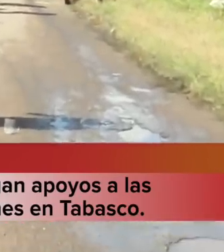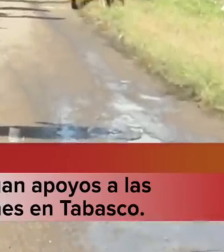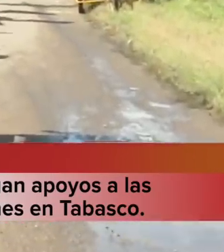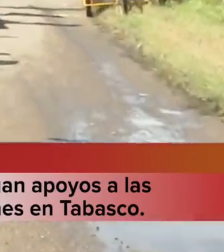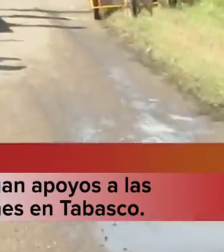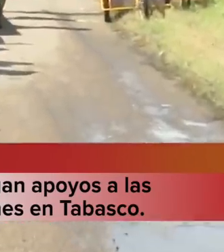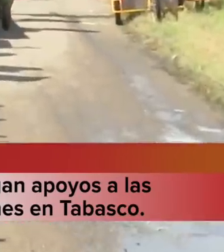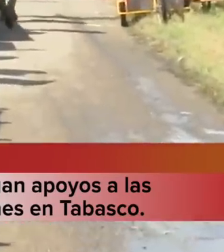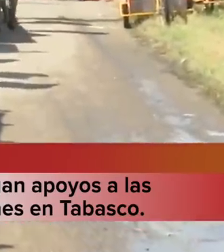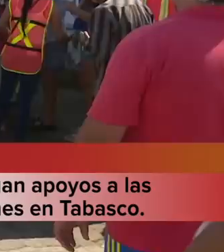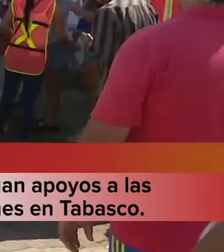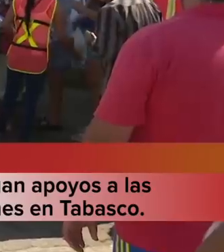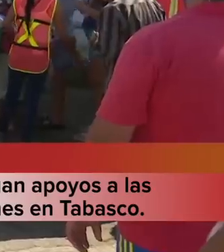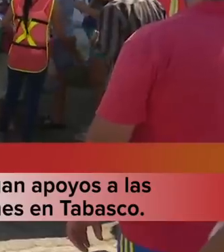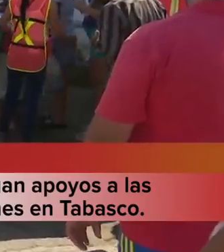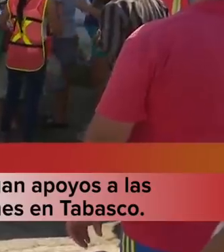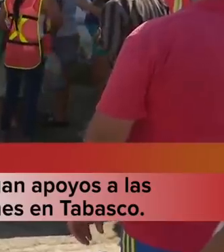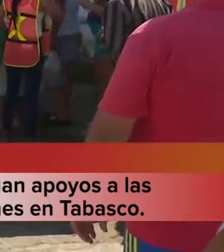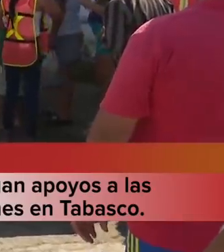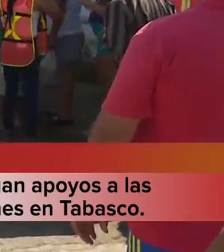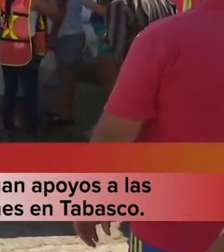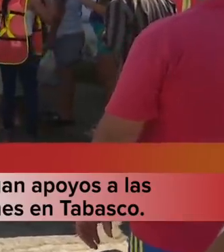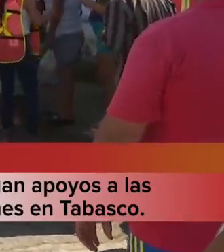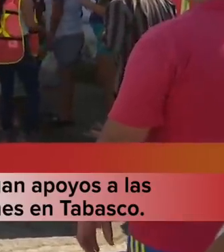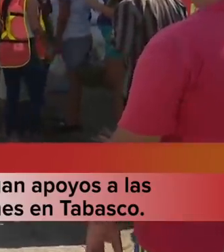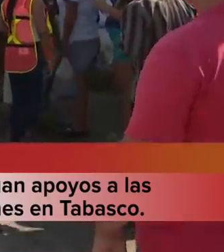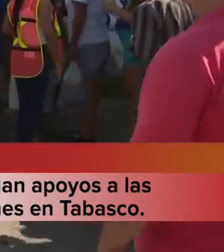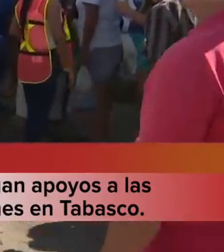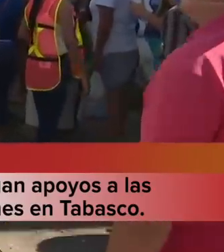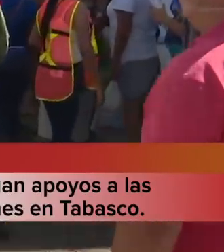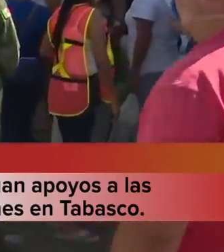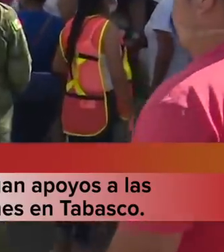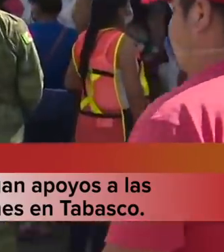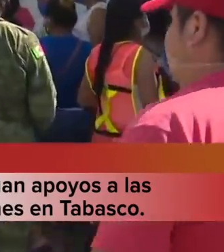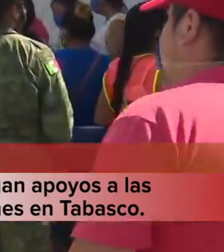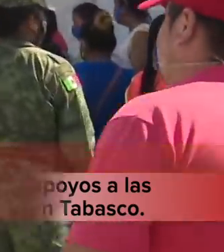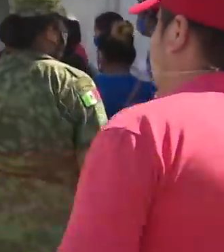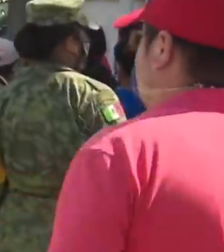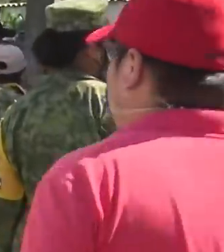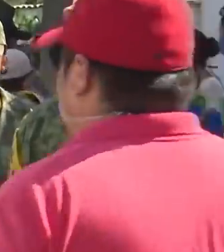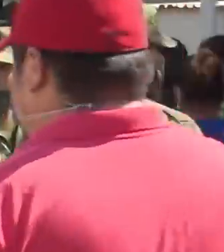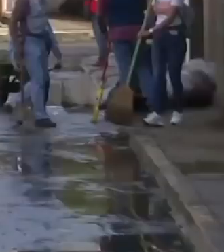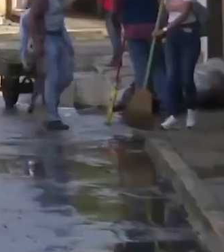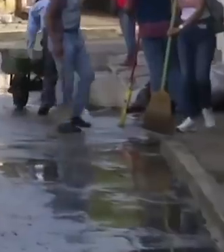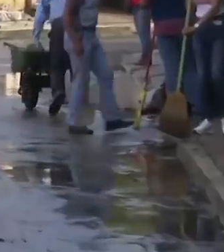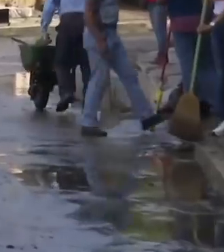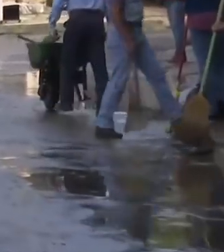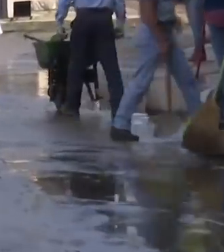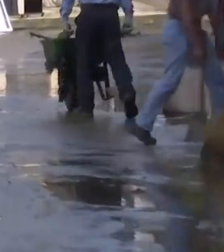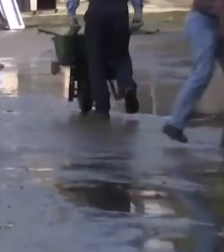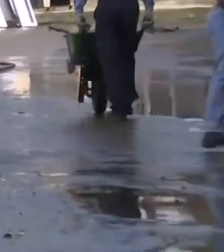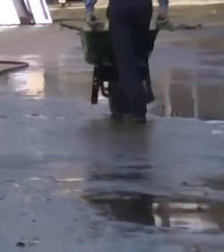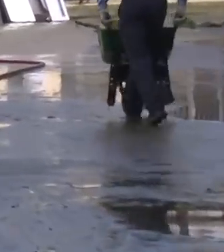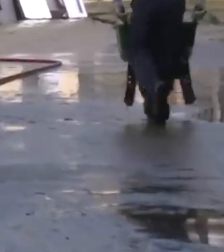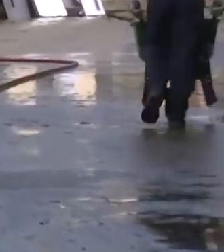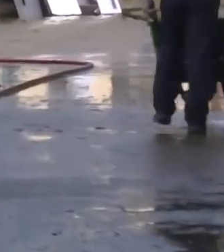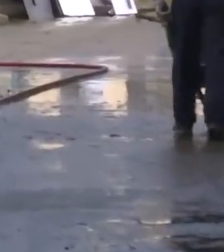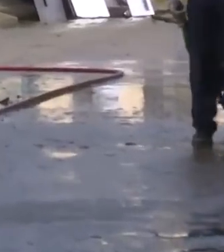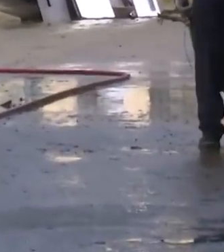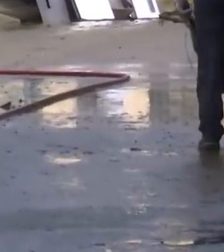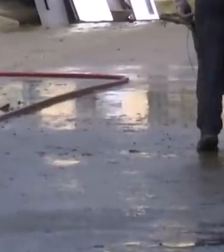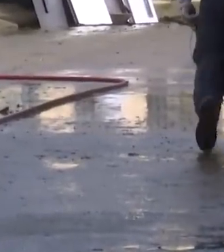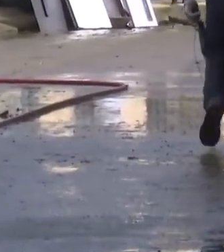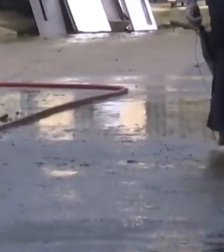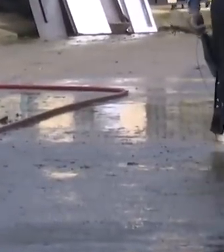las aguas para que pueda la ciudadanía limpiar sus casas, desinfectarlas, fumigarlas y arreglarlas de manera adecuada. Por